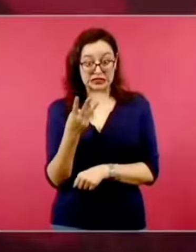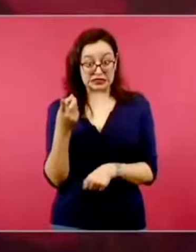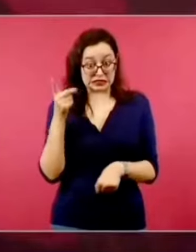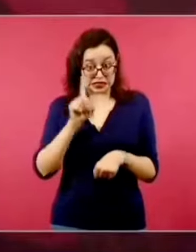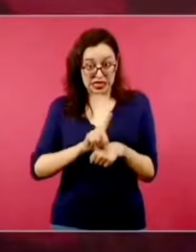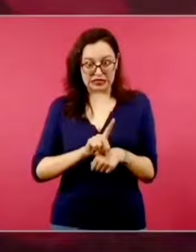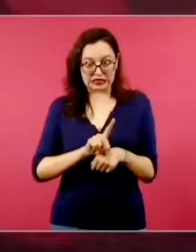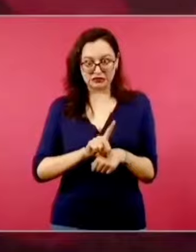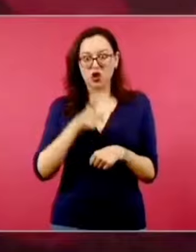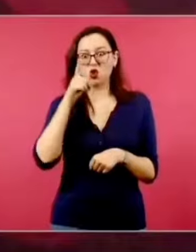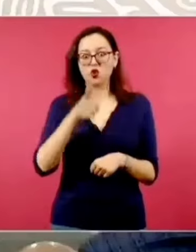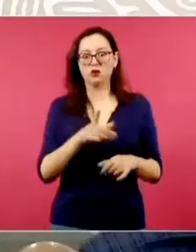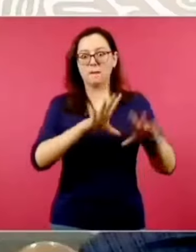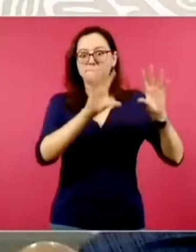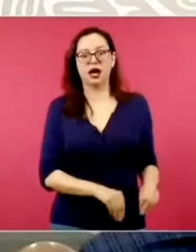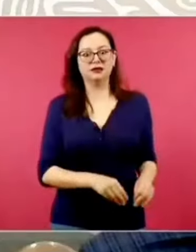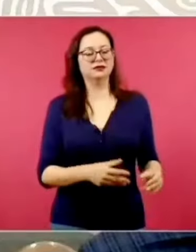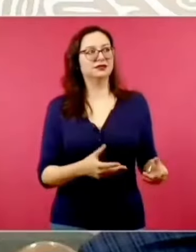días